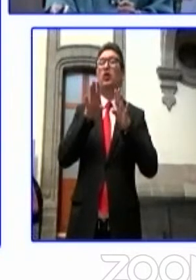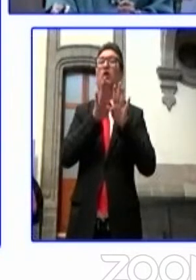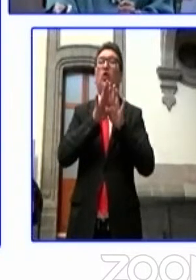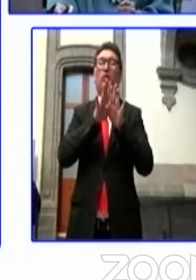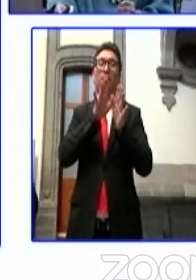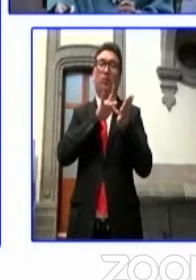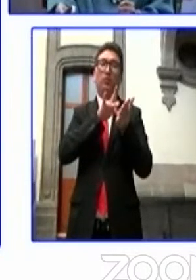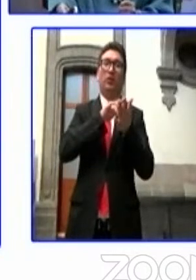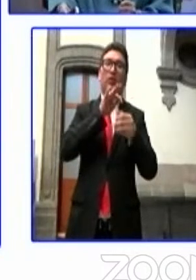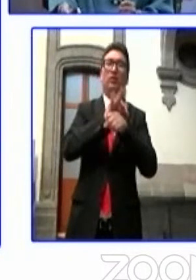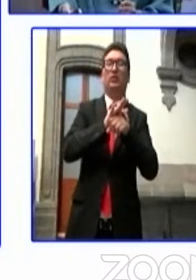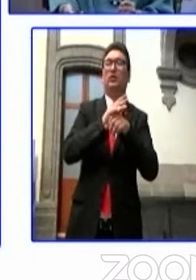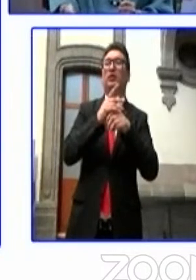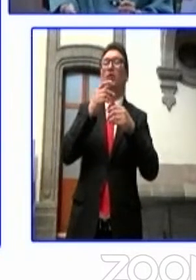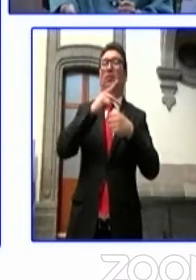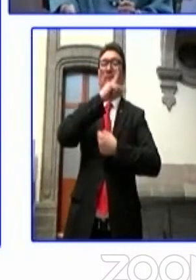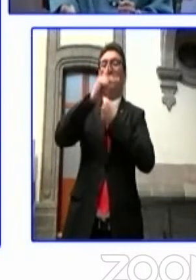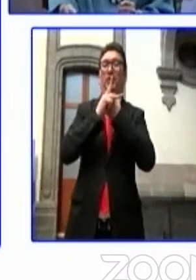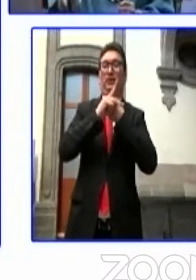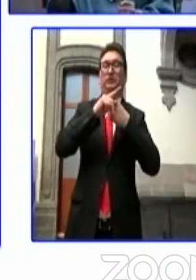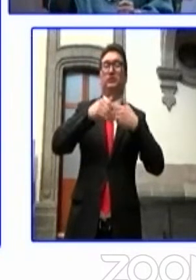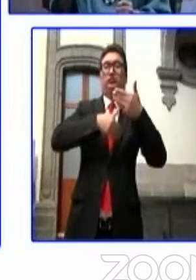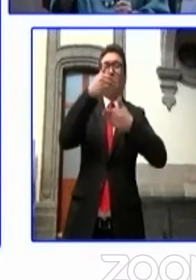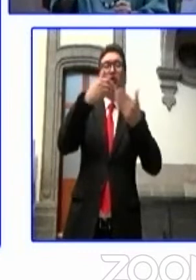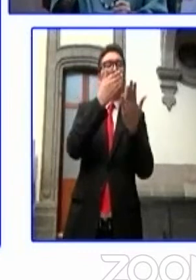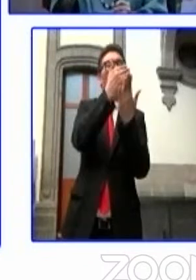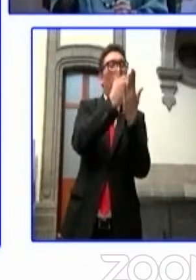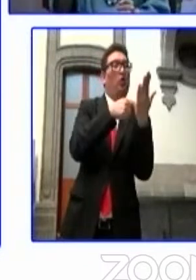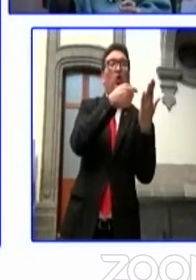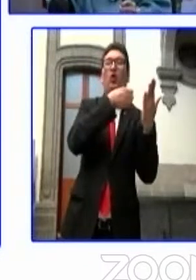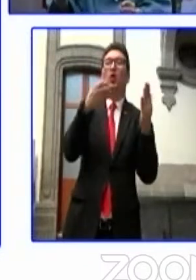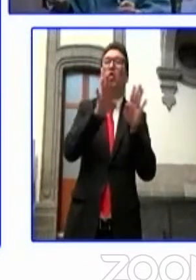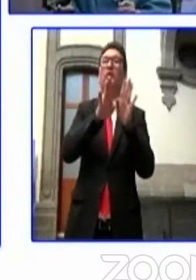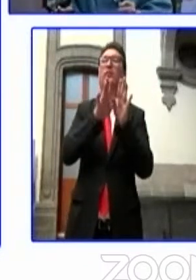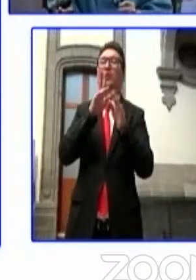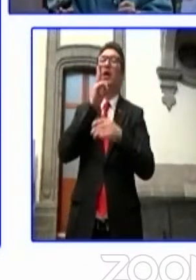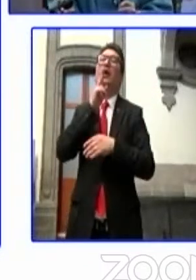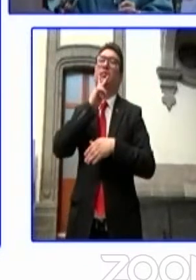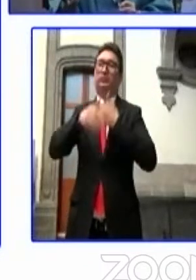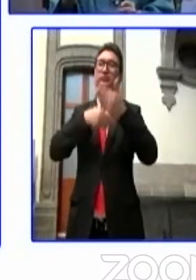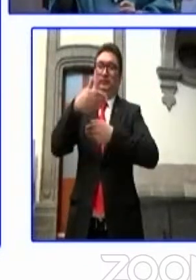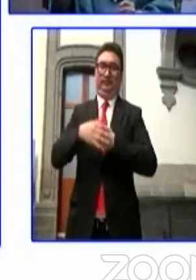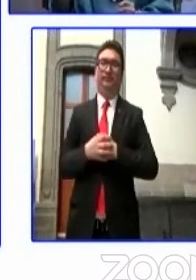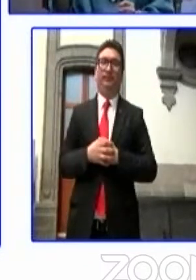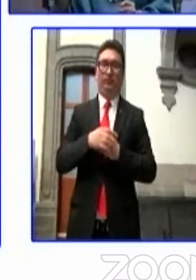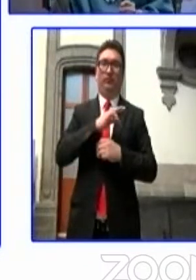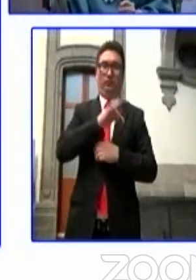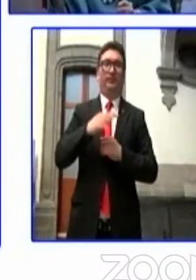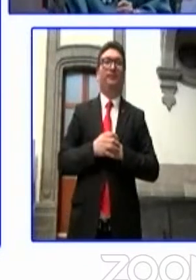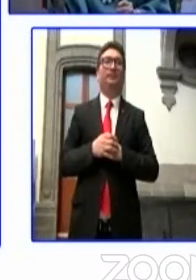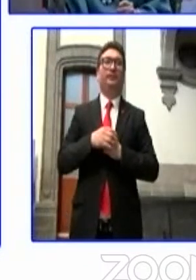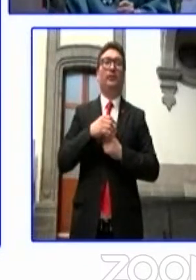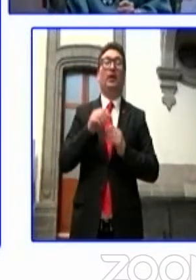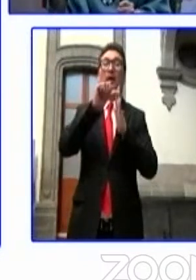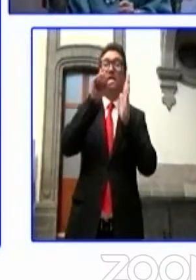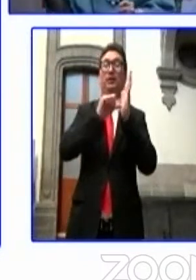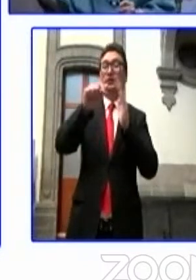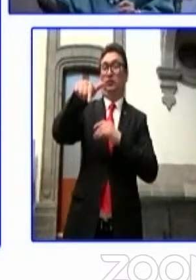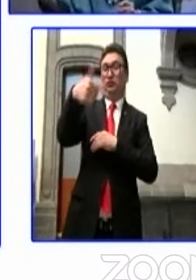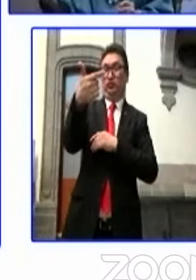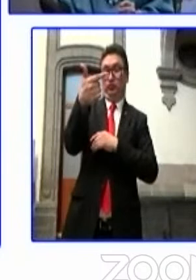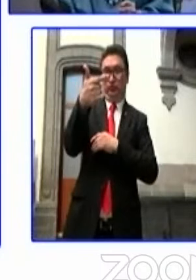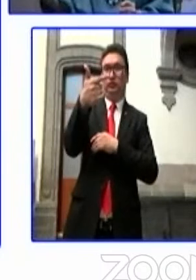quieran demostrar cómo han avanzado en las guías, ¿no? Entonces, a ver, ¿qué tenemos ahora para esto? Tenemos el artículo 12 y